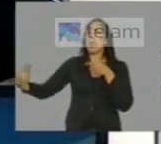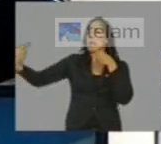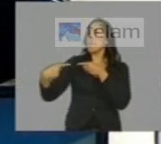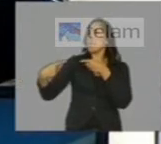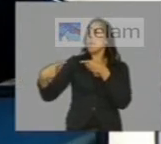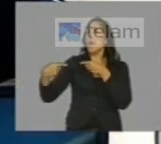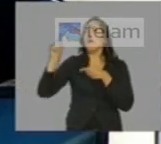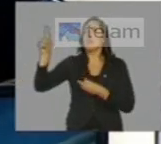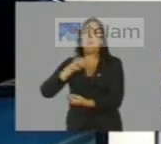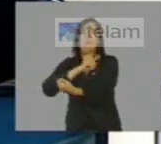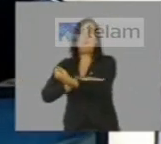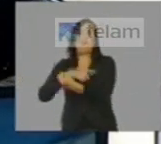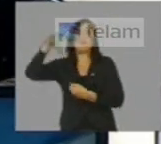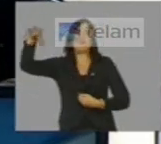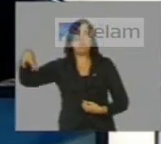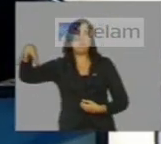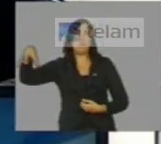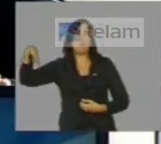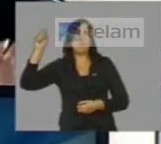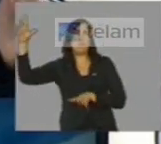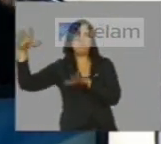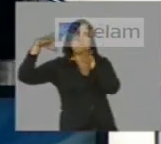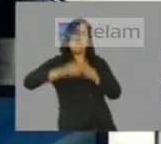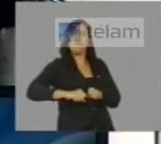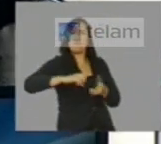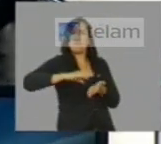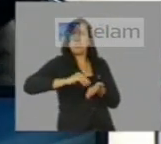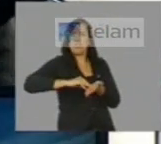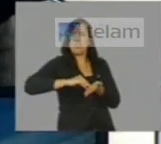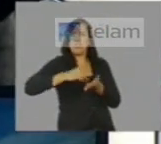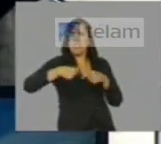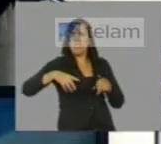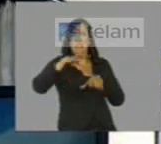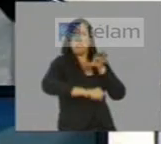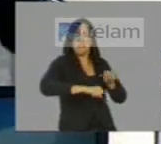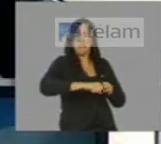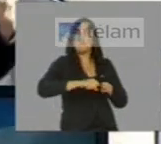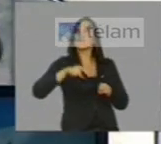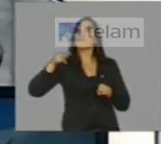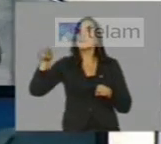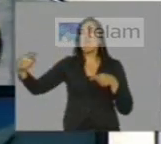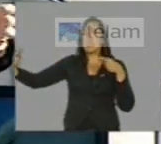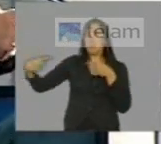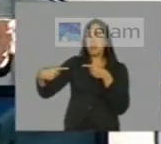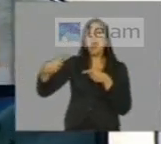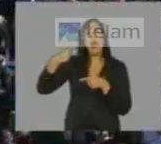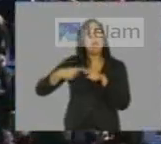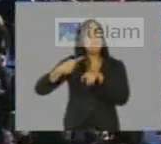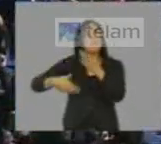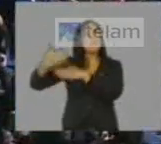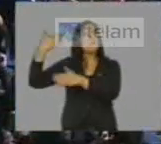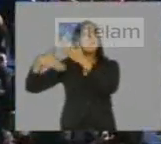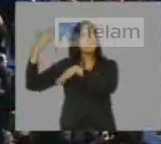coloniales, grandes potencias, que en aquel momento del desarrollo histórico